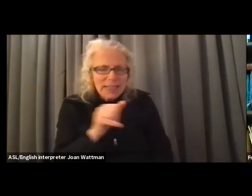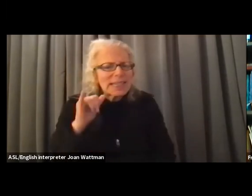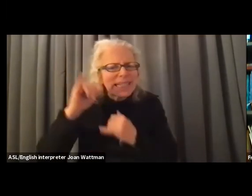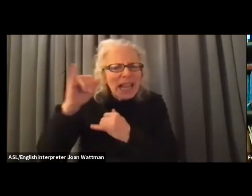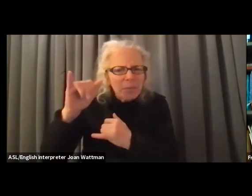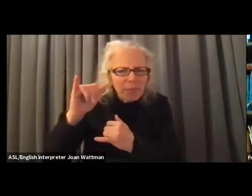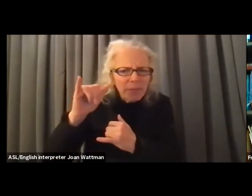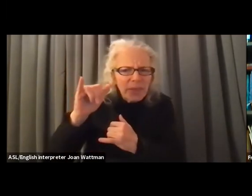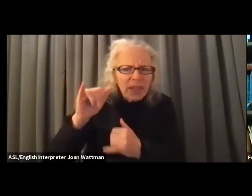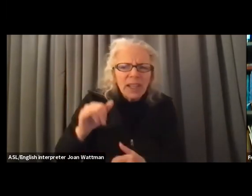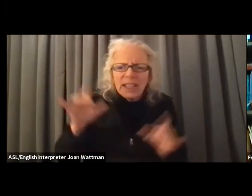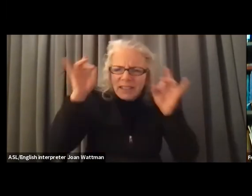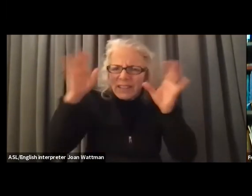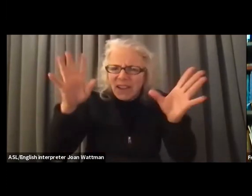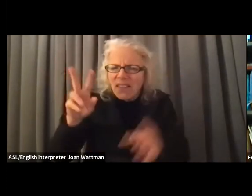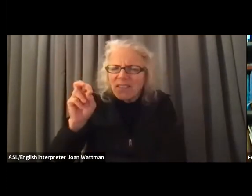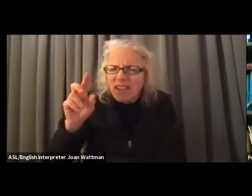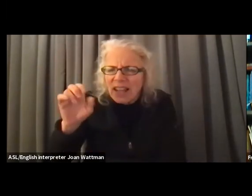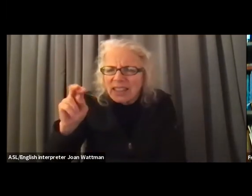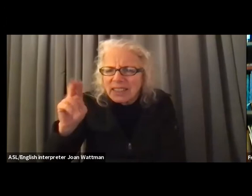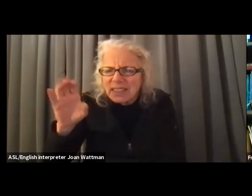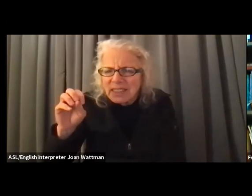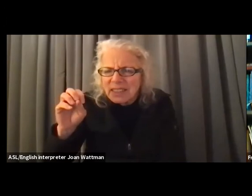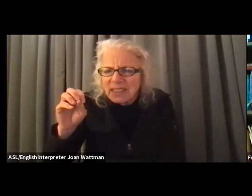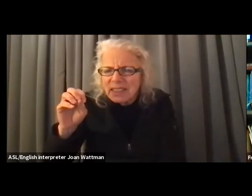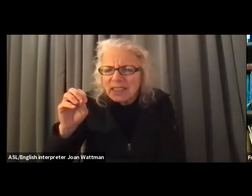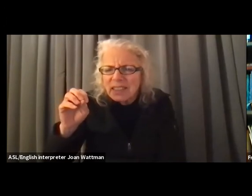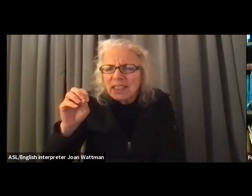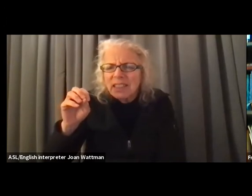mismos pueblos en distintos lugares.